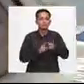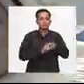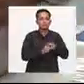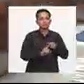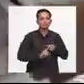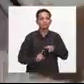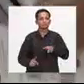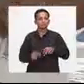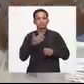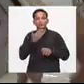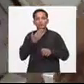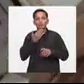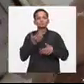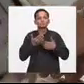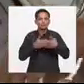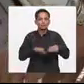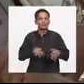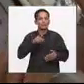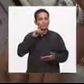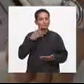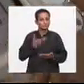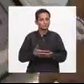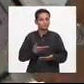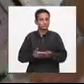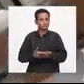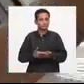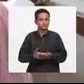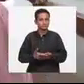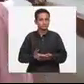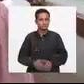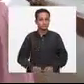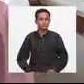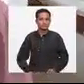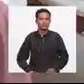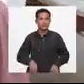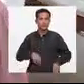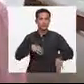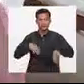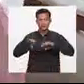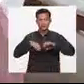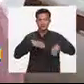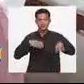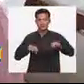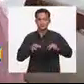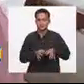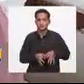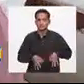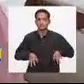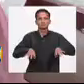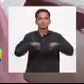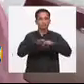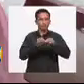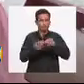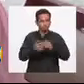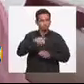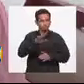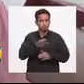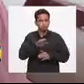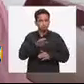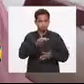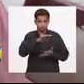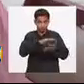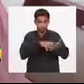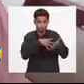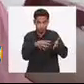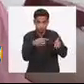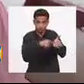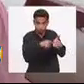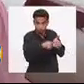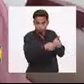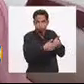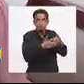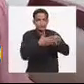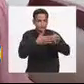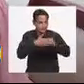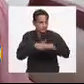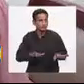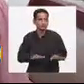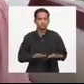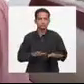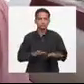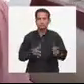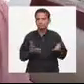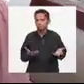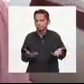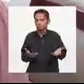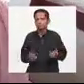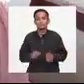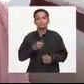eventualidad que se presente en la cita electoral esto es una actividad más que la teníamos contemplado dentro del cronograma electoral de